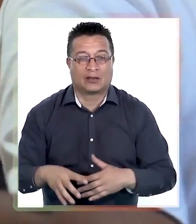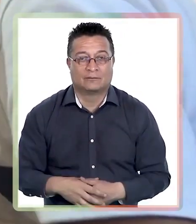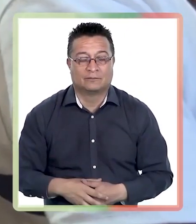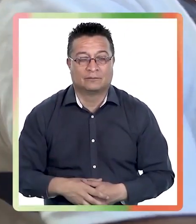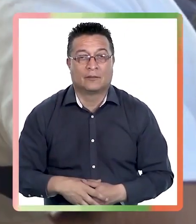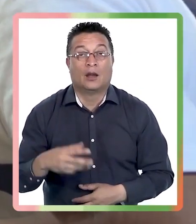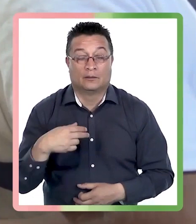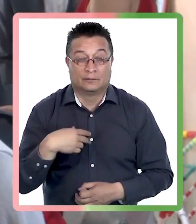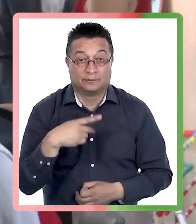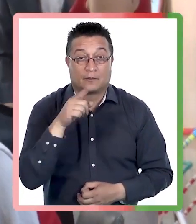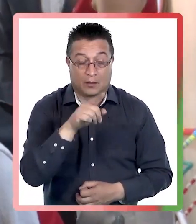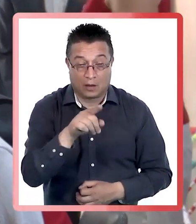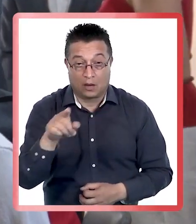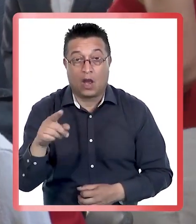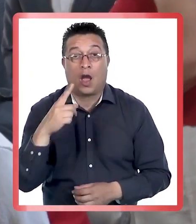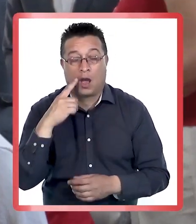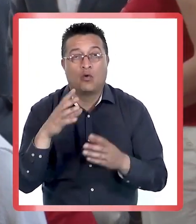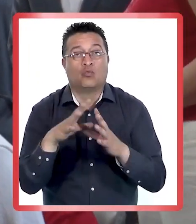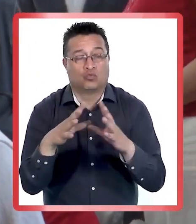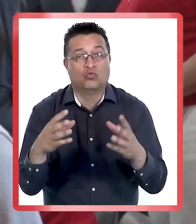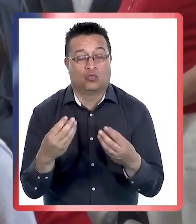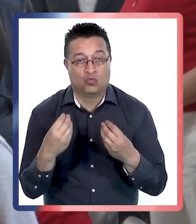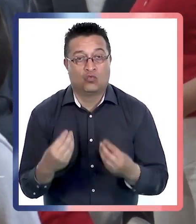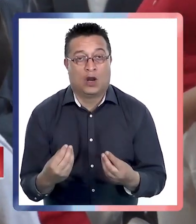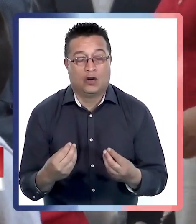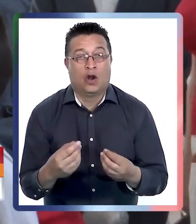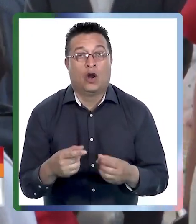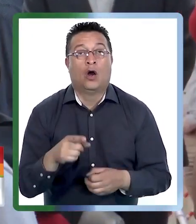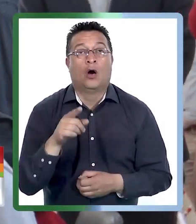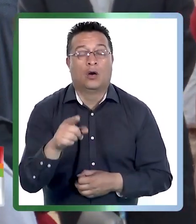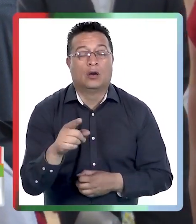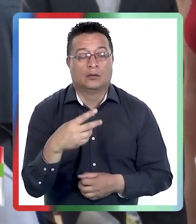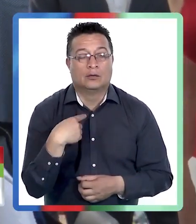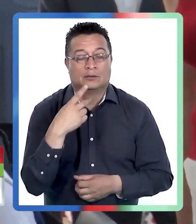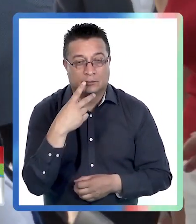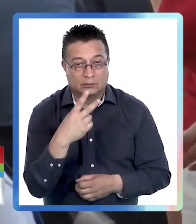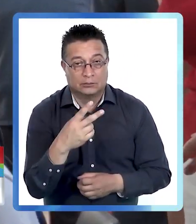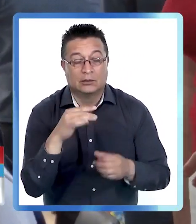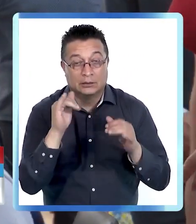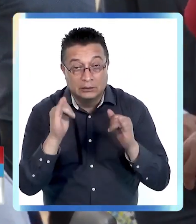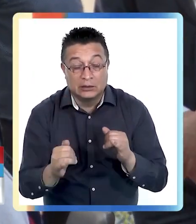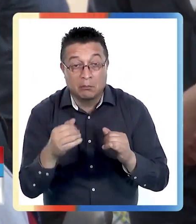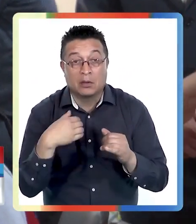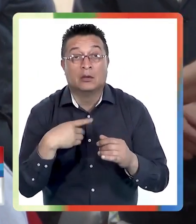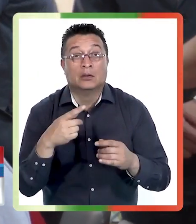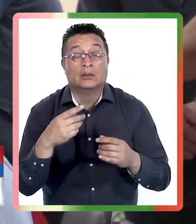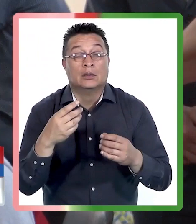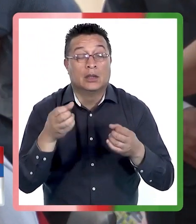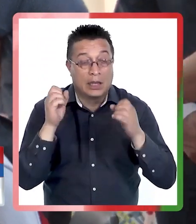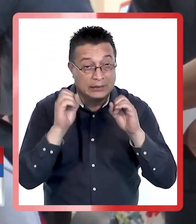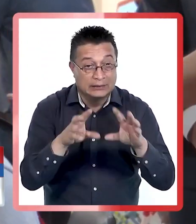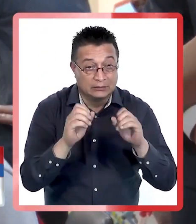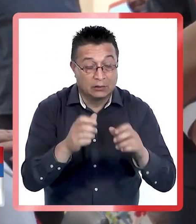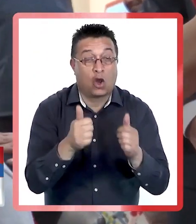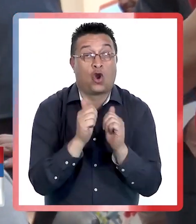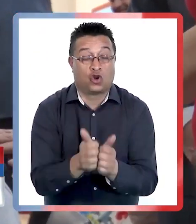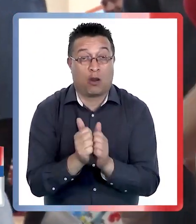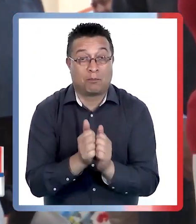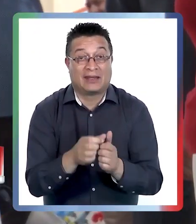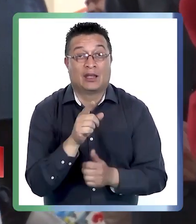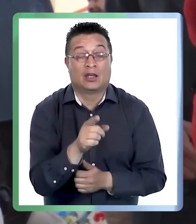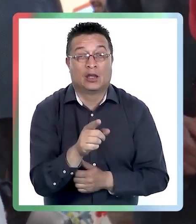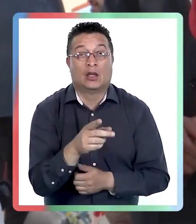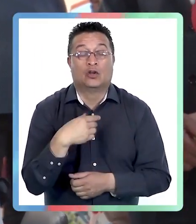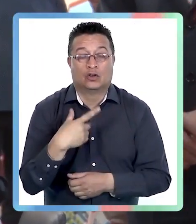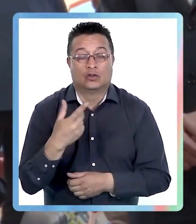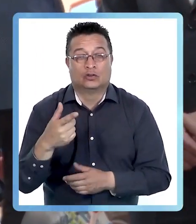implementos encuentro que está Está bueno recién le está dando